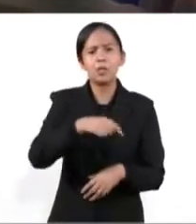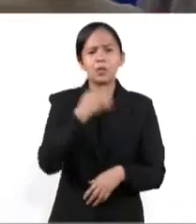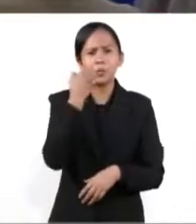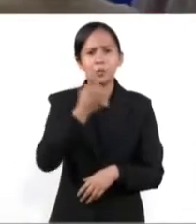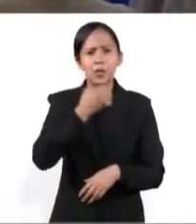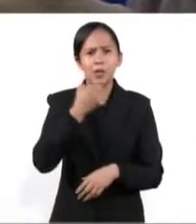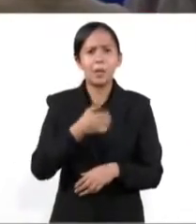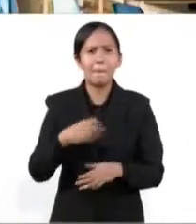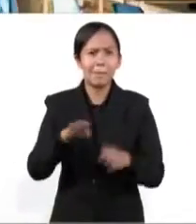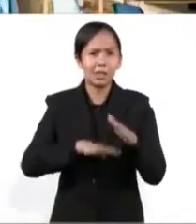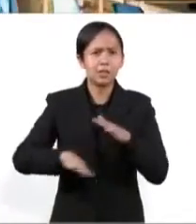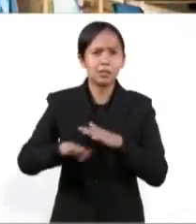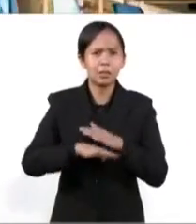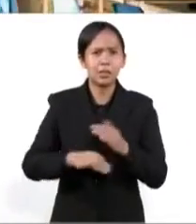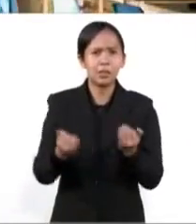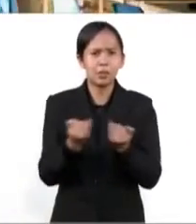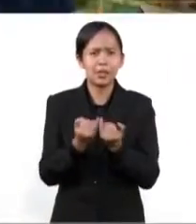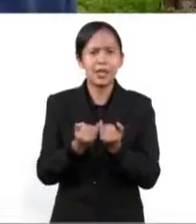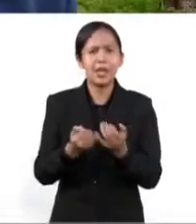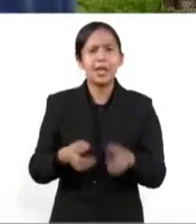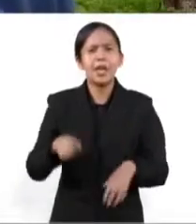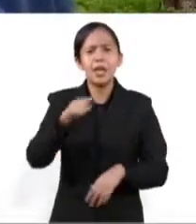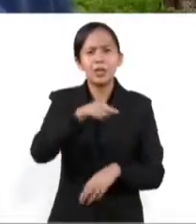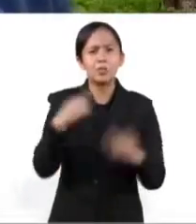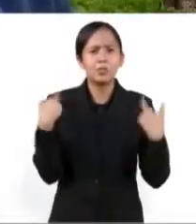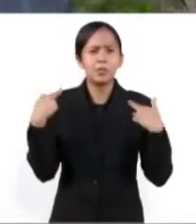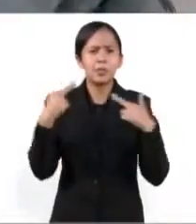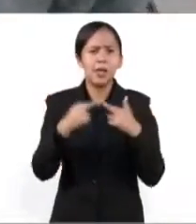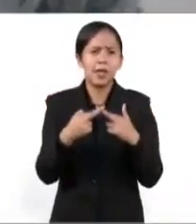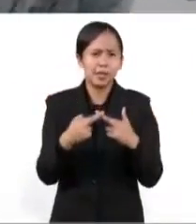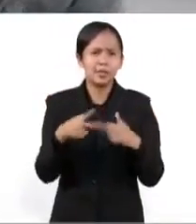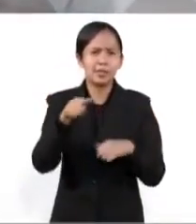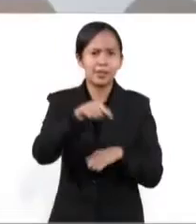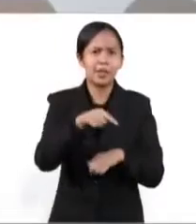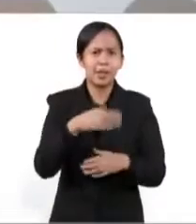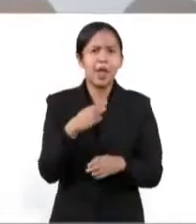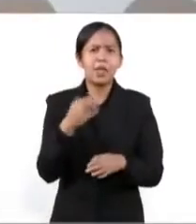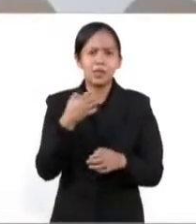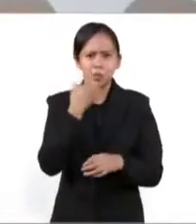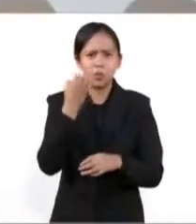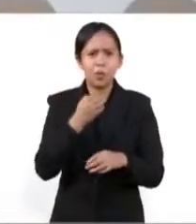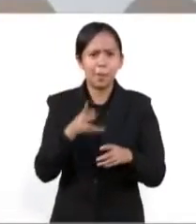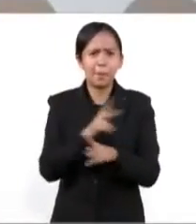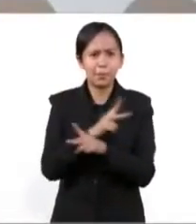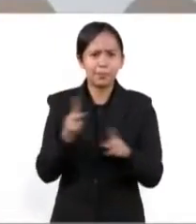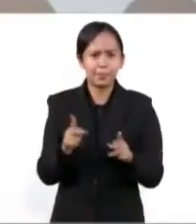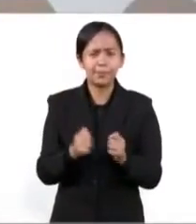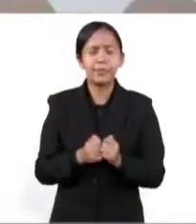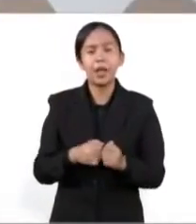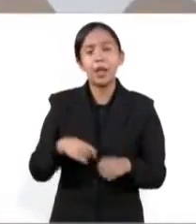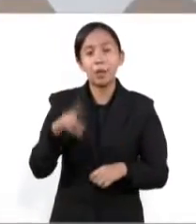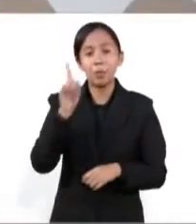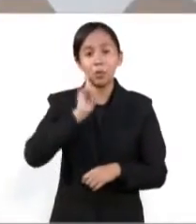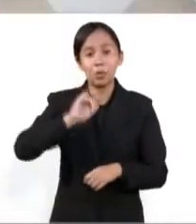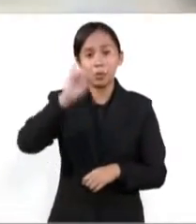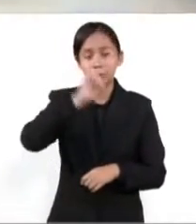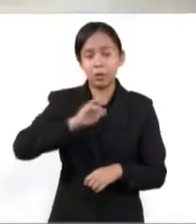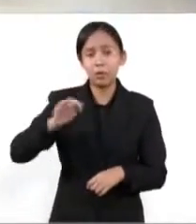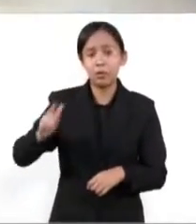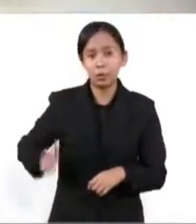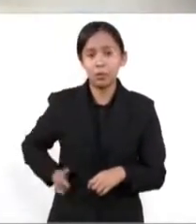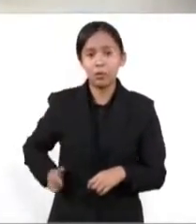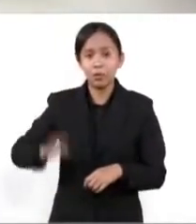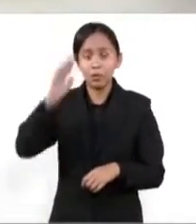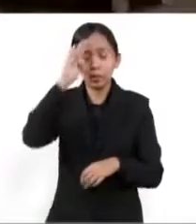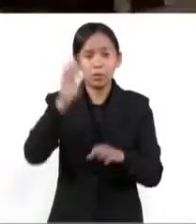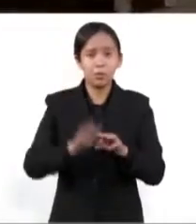superior, así como docentes de escuelas públicas en el programa Va Seguro. Para la jefa de gobierno es importante mejorar las condiciones de